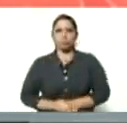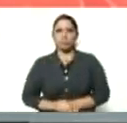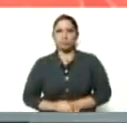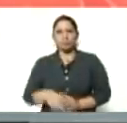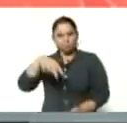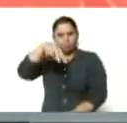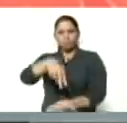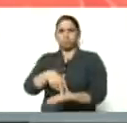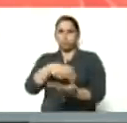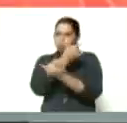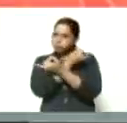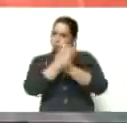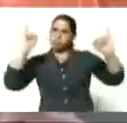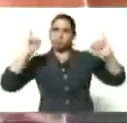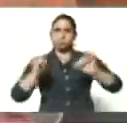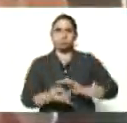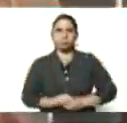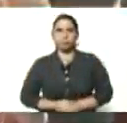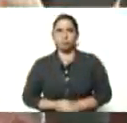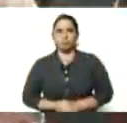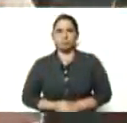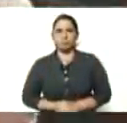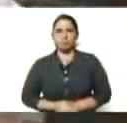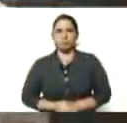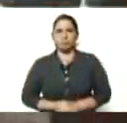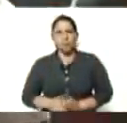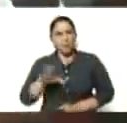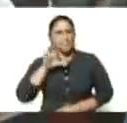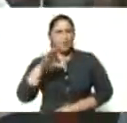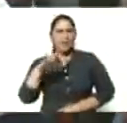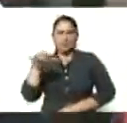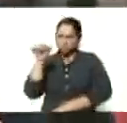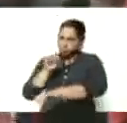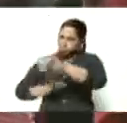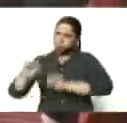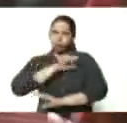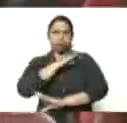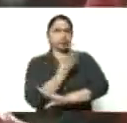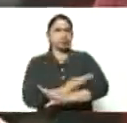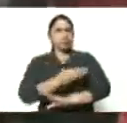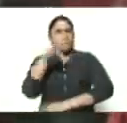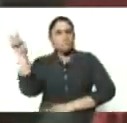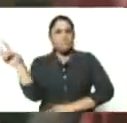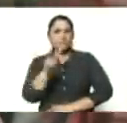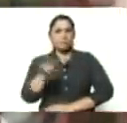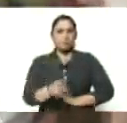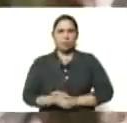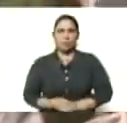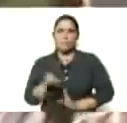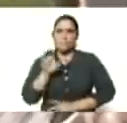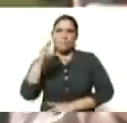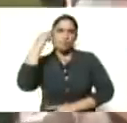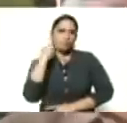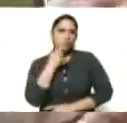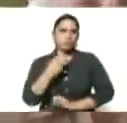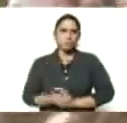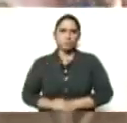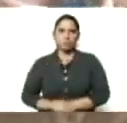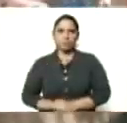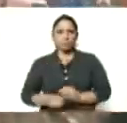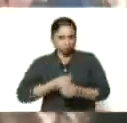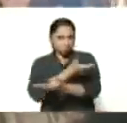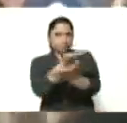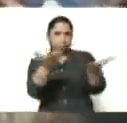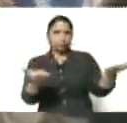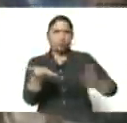pie, independiente. Patria rebelde venezolana, patria bolivariana, aquí la